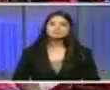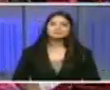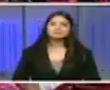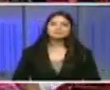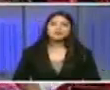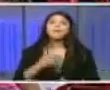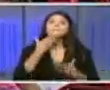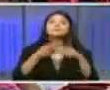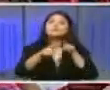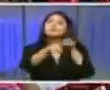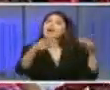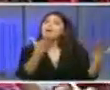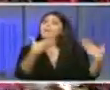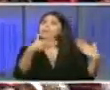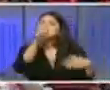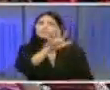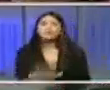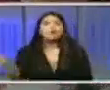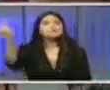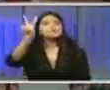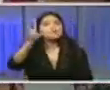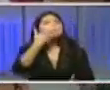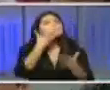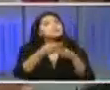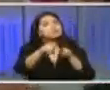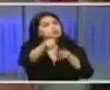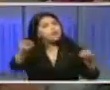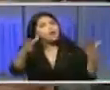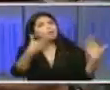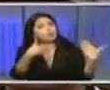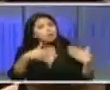Yo pido el apoyo de todo el país.